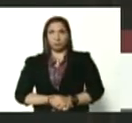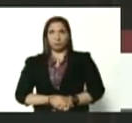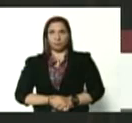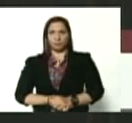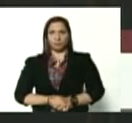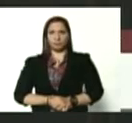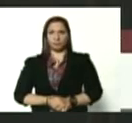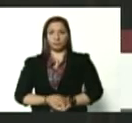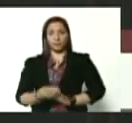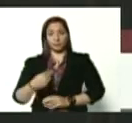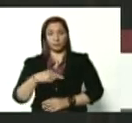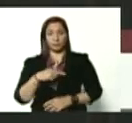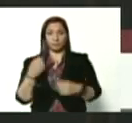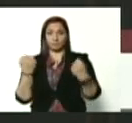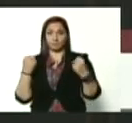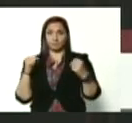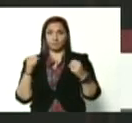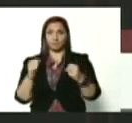hemos preparado